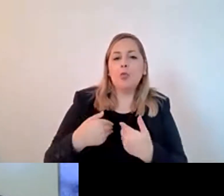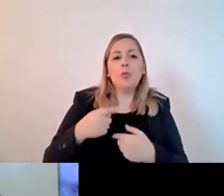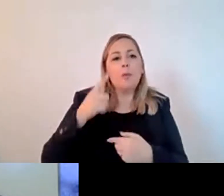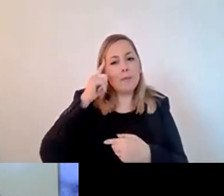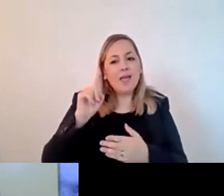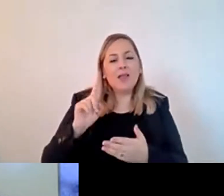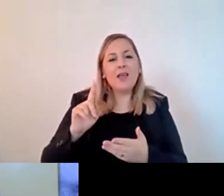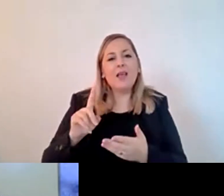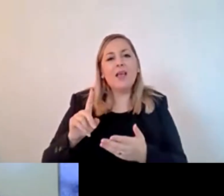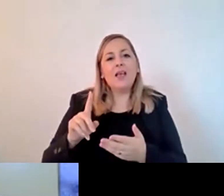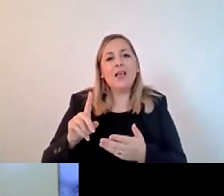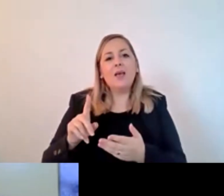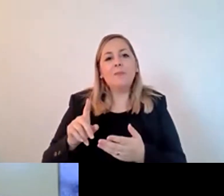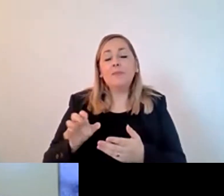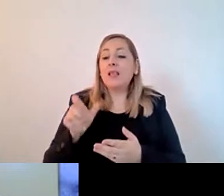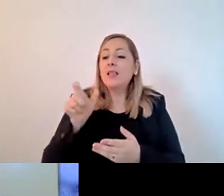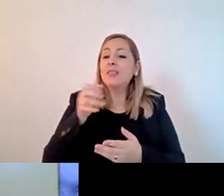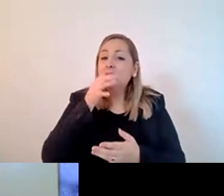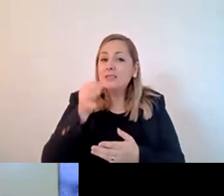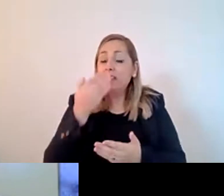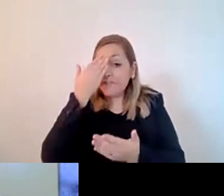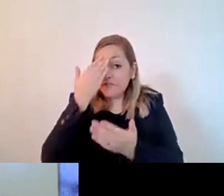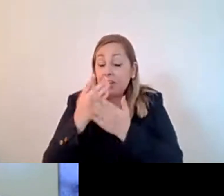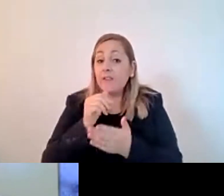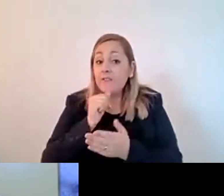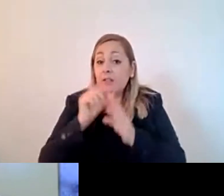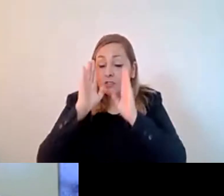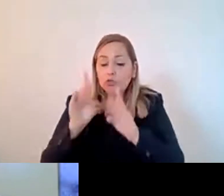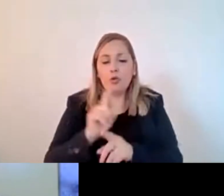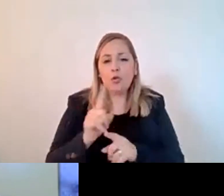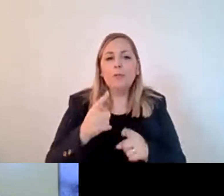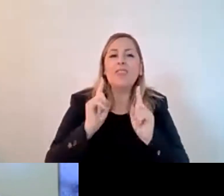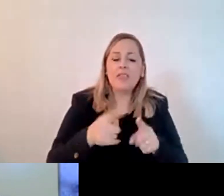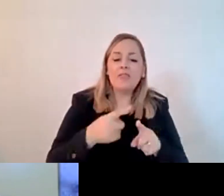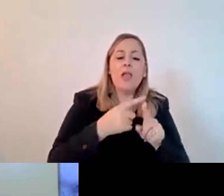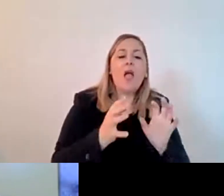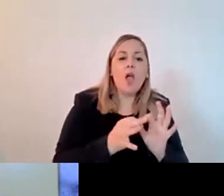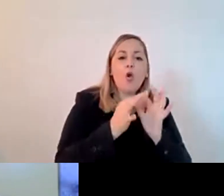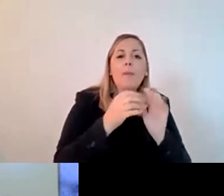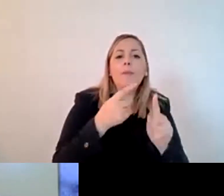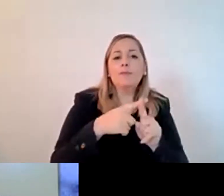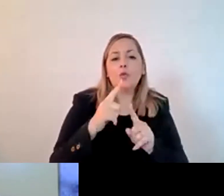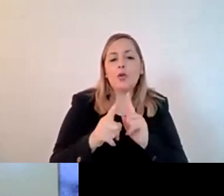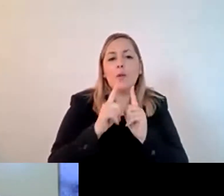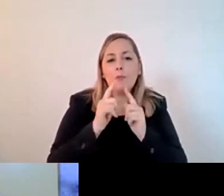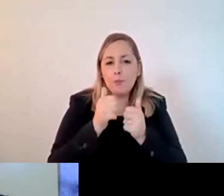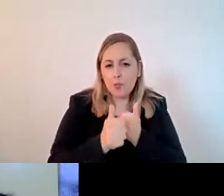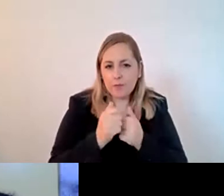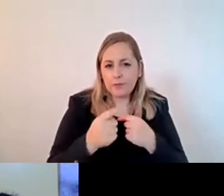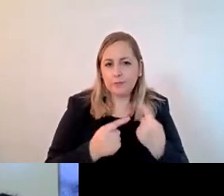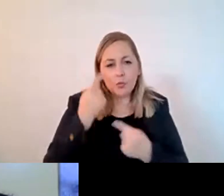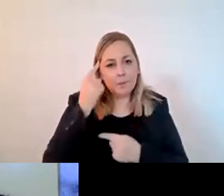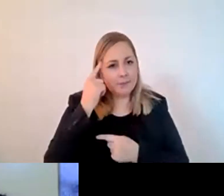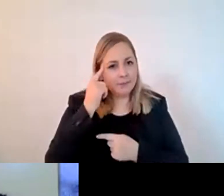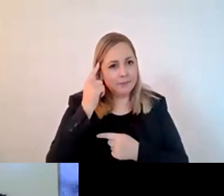aquellos casos que no estamos frente a un perfil clínico. Pero tiene que ser acompañada de varias otras pruebas, porque pensamos que si